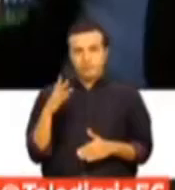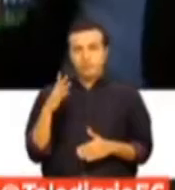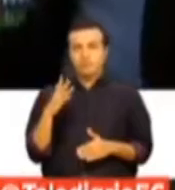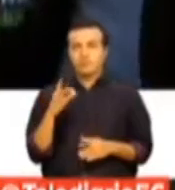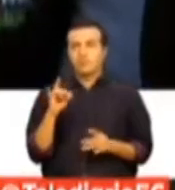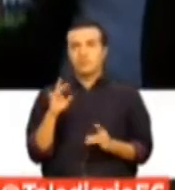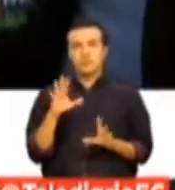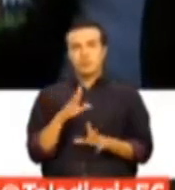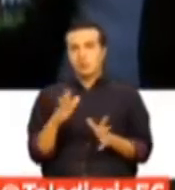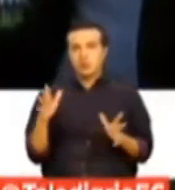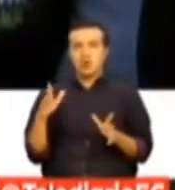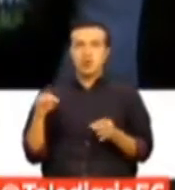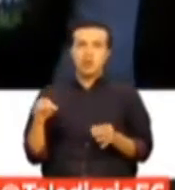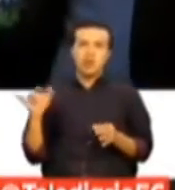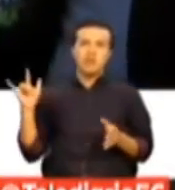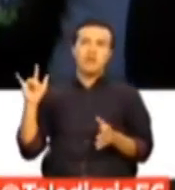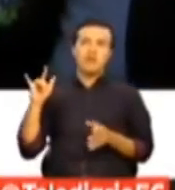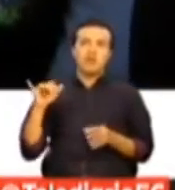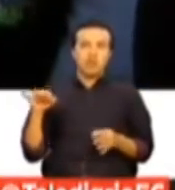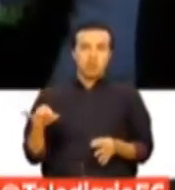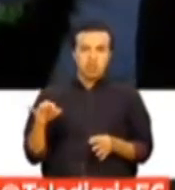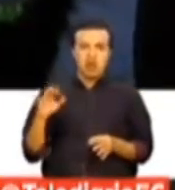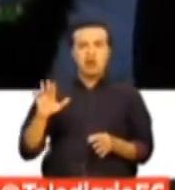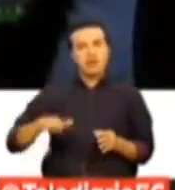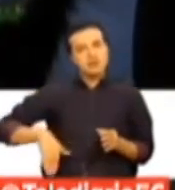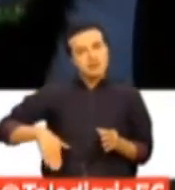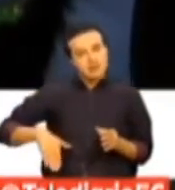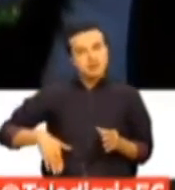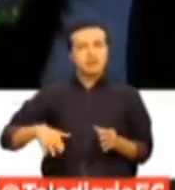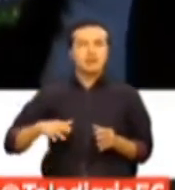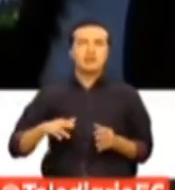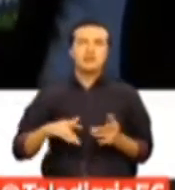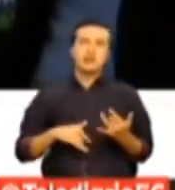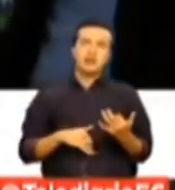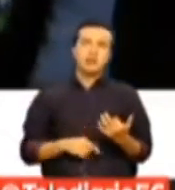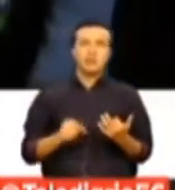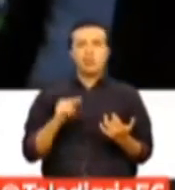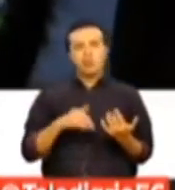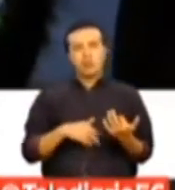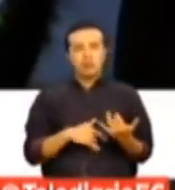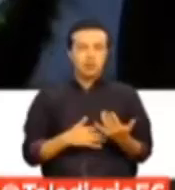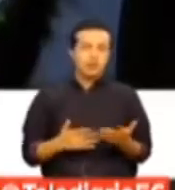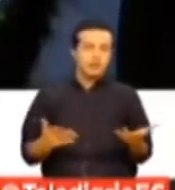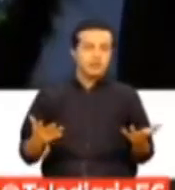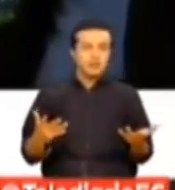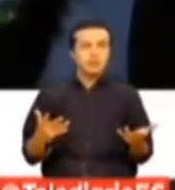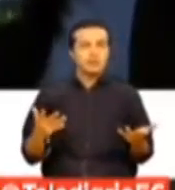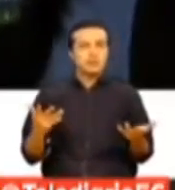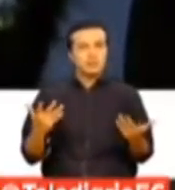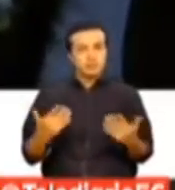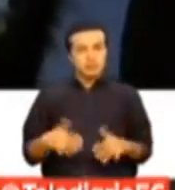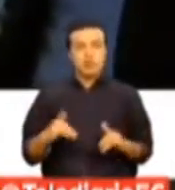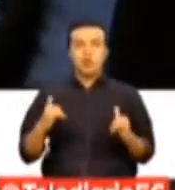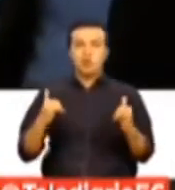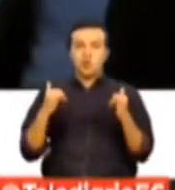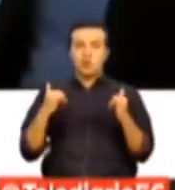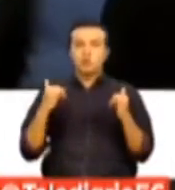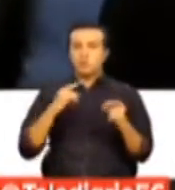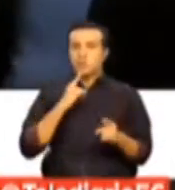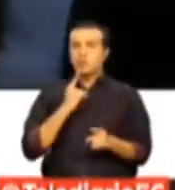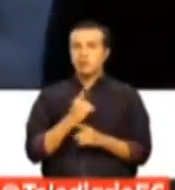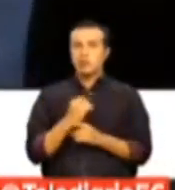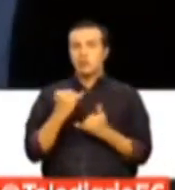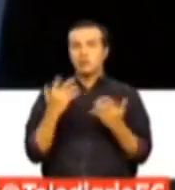tanta suerte porque hubo una demora en el vuelo y llegamos medio tarde y pudimos tocar pocas canciones. Así que hoy es el